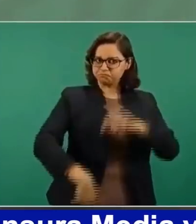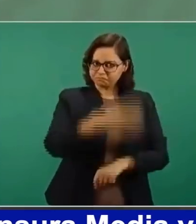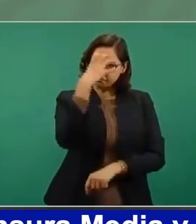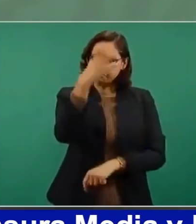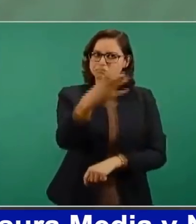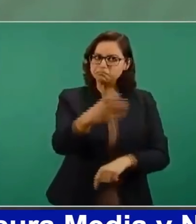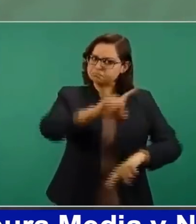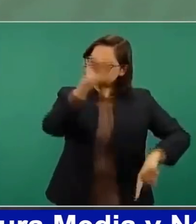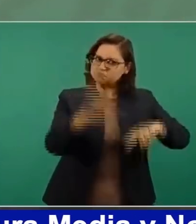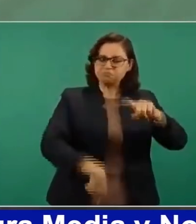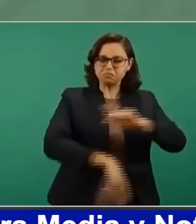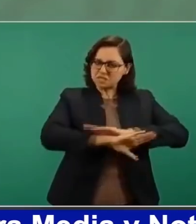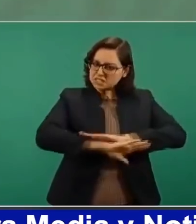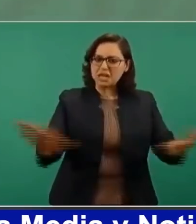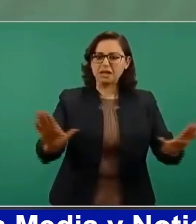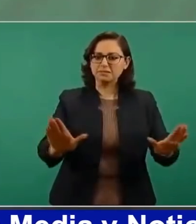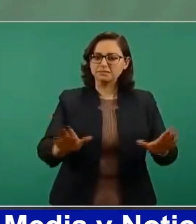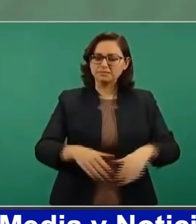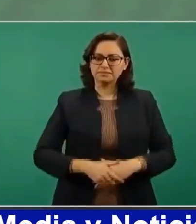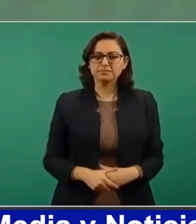se quedan sin concesión.